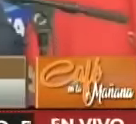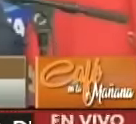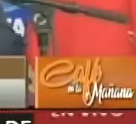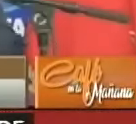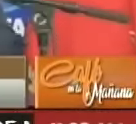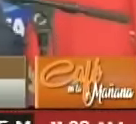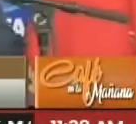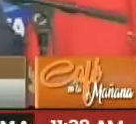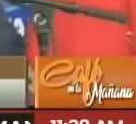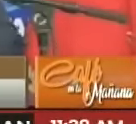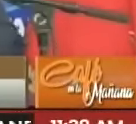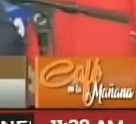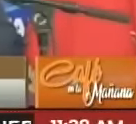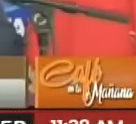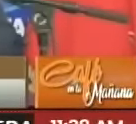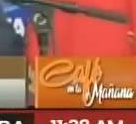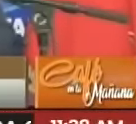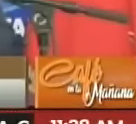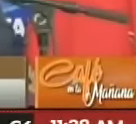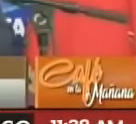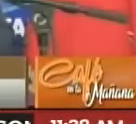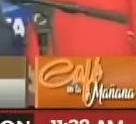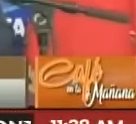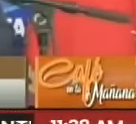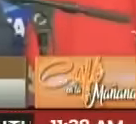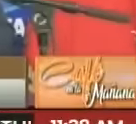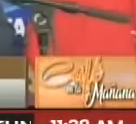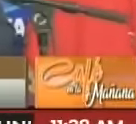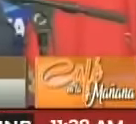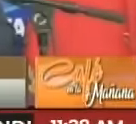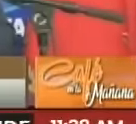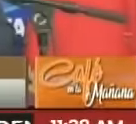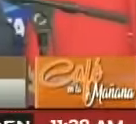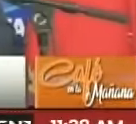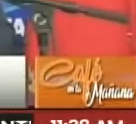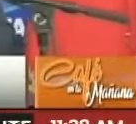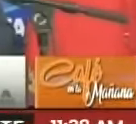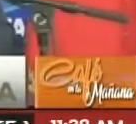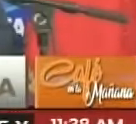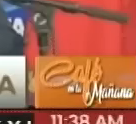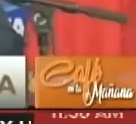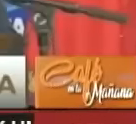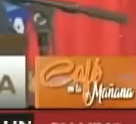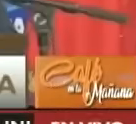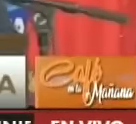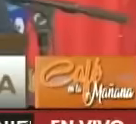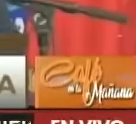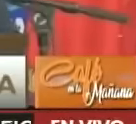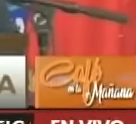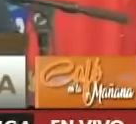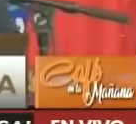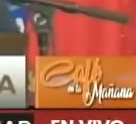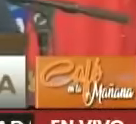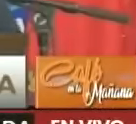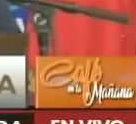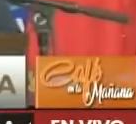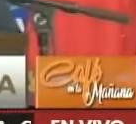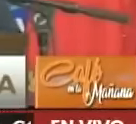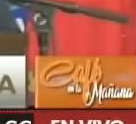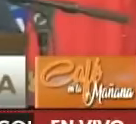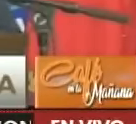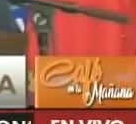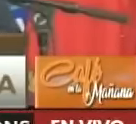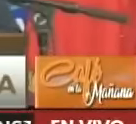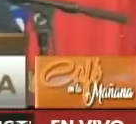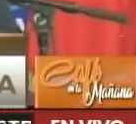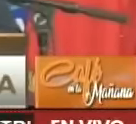el referéndum, bueno, ya verán la respuesta el 3 de diciembre. Y de verdad, qué decepcionante,